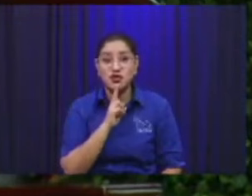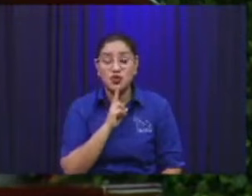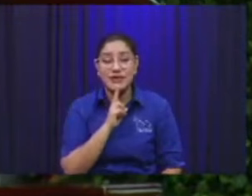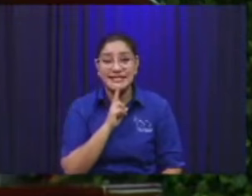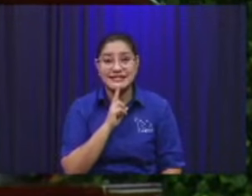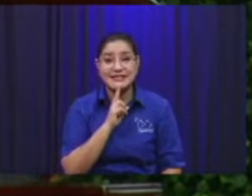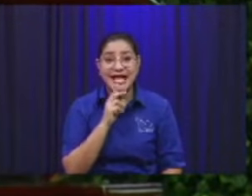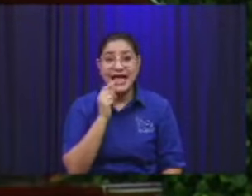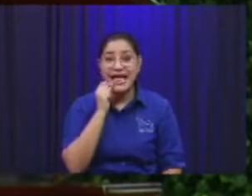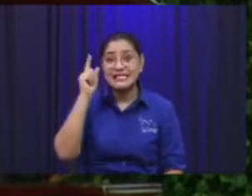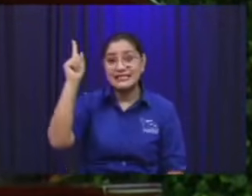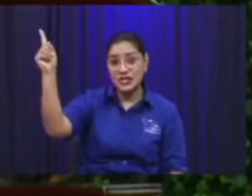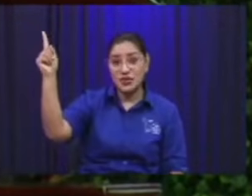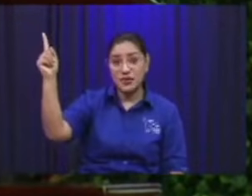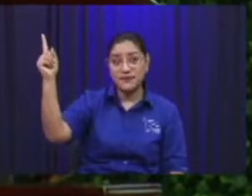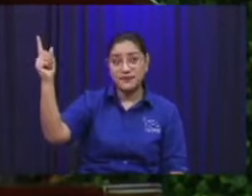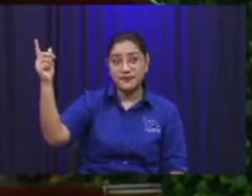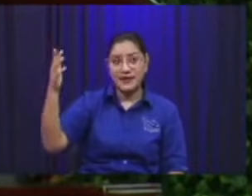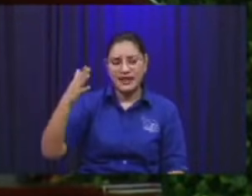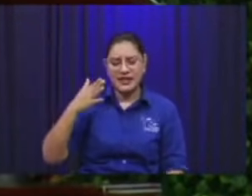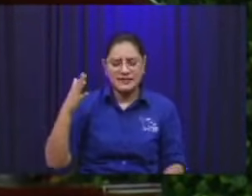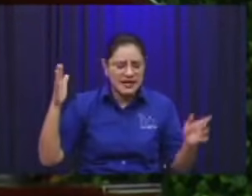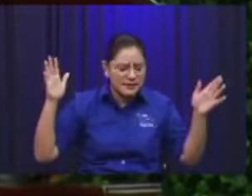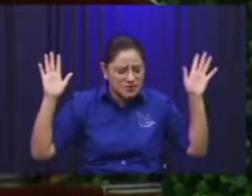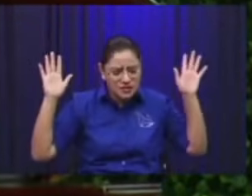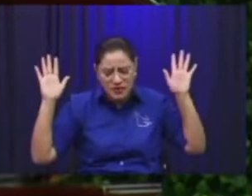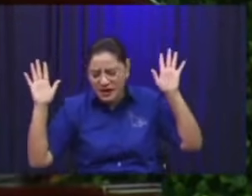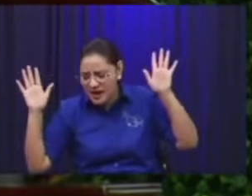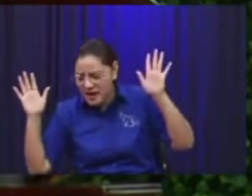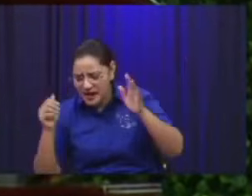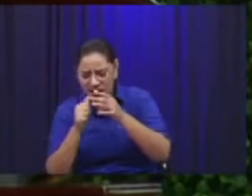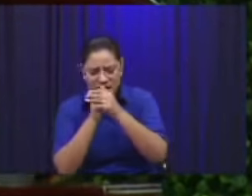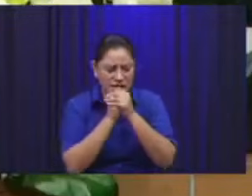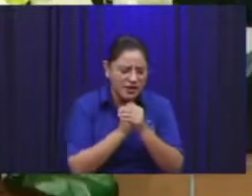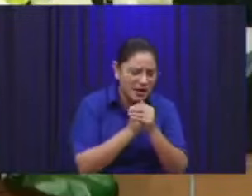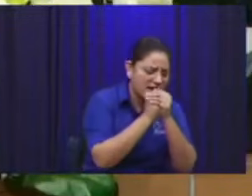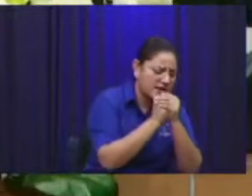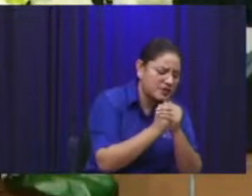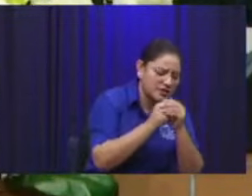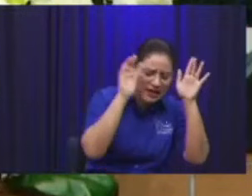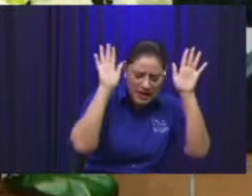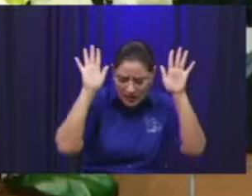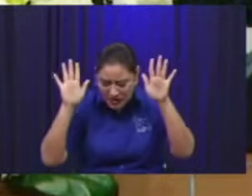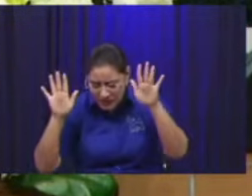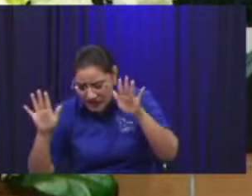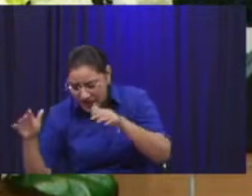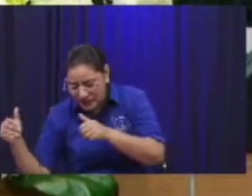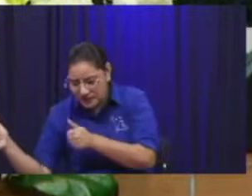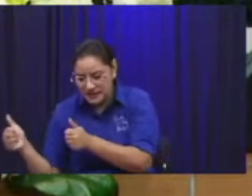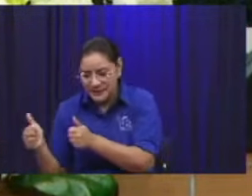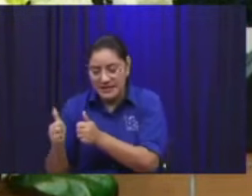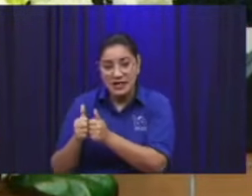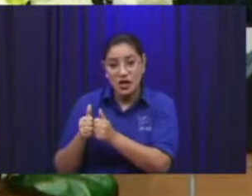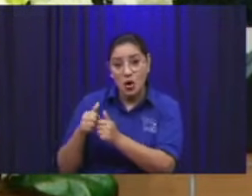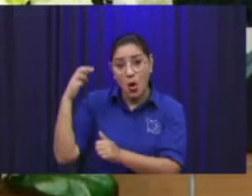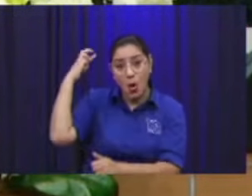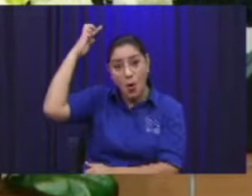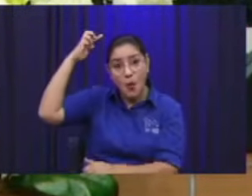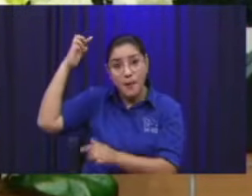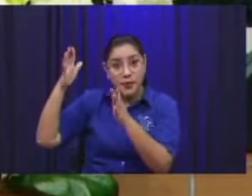el señor y yo estábamos fluyendo hermano adorando y se me acercó un profeta y mi hijo